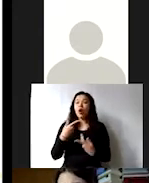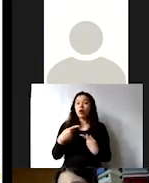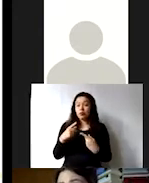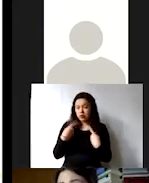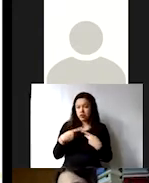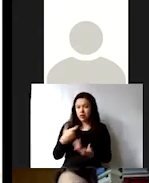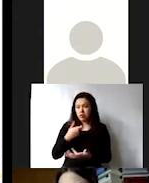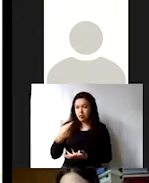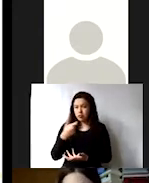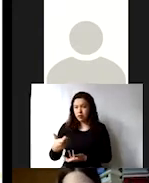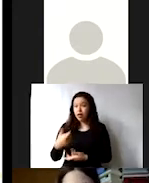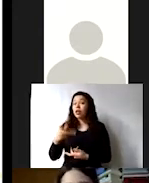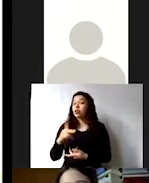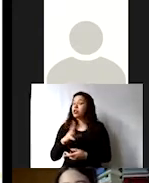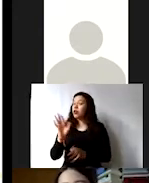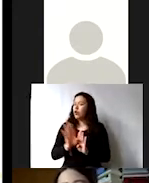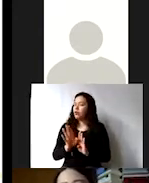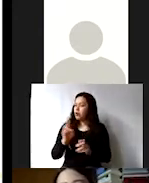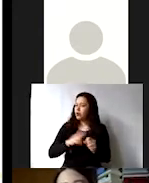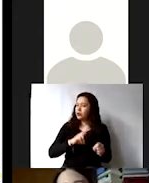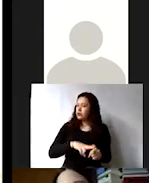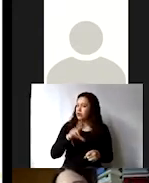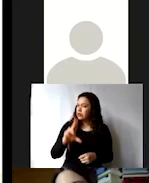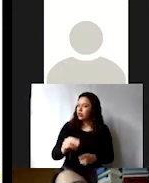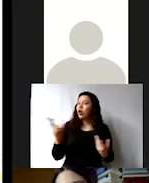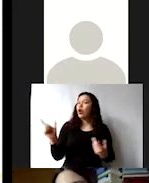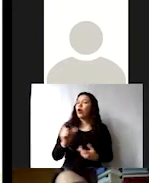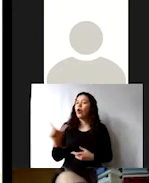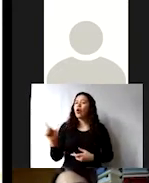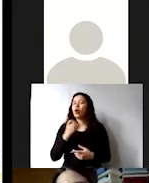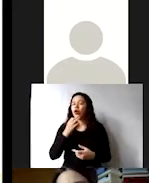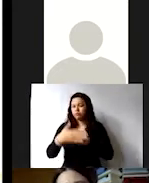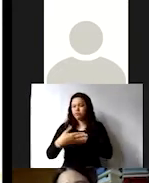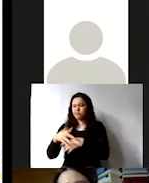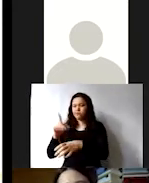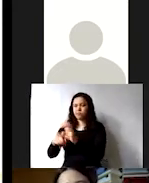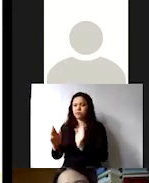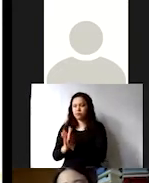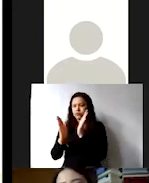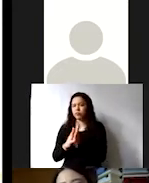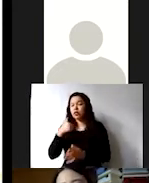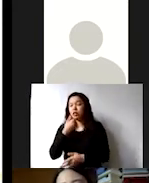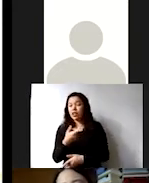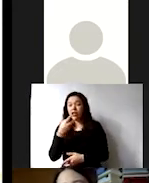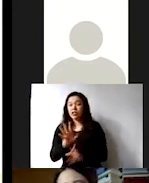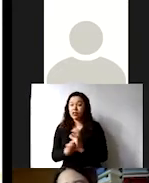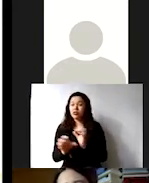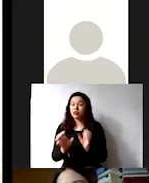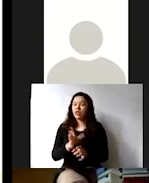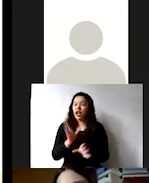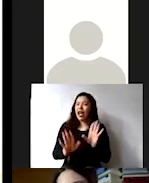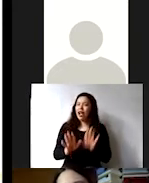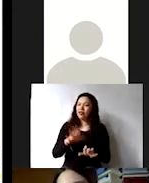cosa que es poco usual cuando se aplica a este tipo de convocatorias. También prioriza mucho